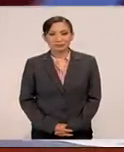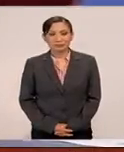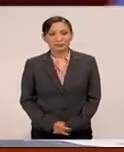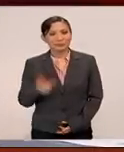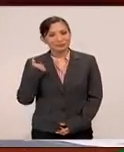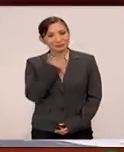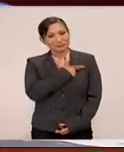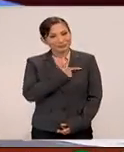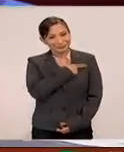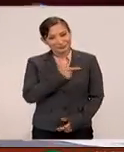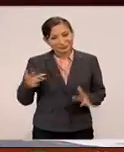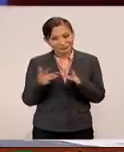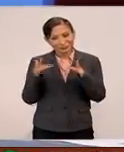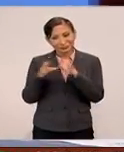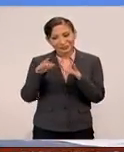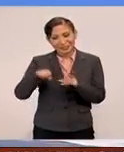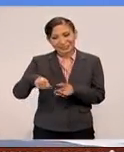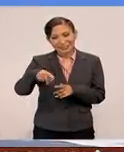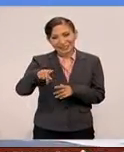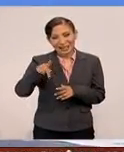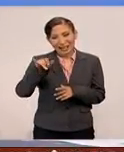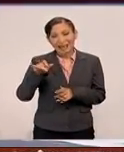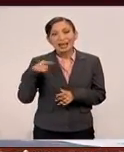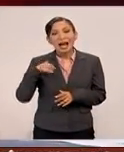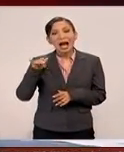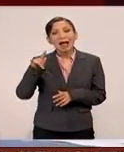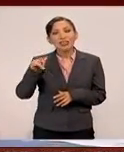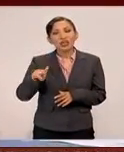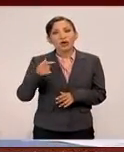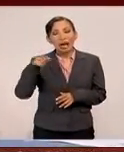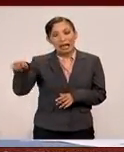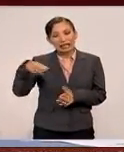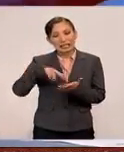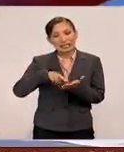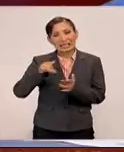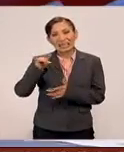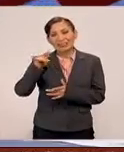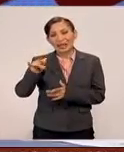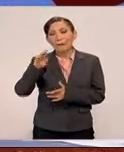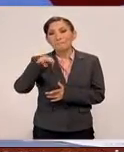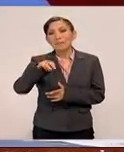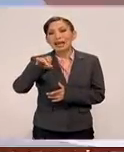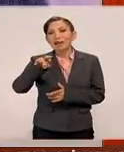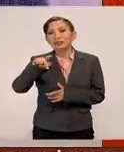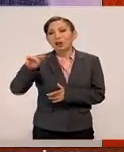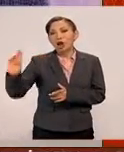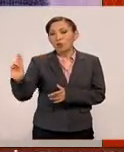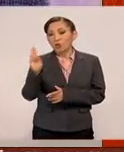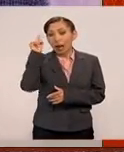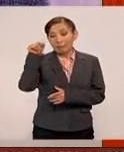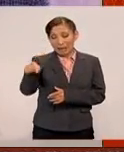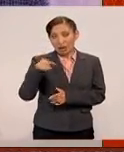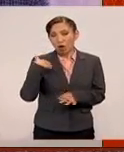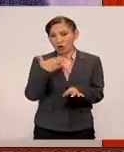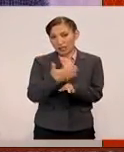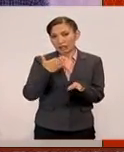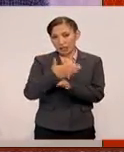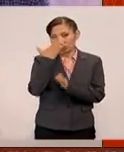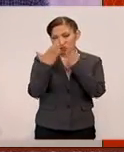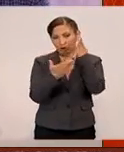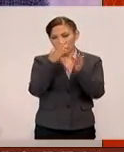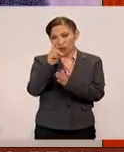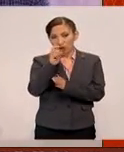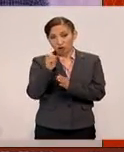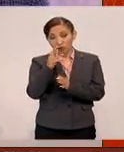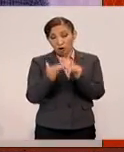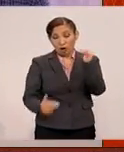Nos da mucho gusto enlazarnos vía Skype con Aldo Enrique Vargas. Él es ingeniero en mecatrónica por la UNAM, quien actualmente estudia el doctorado